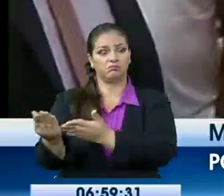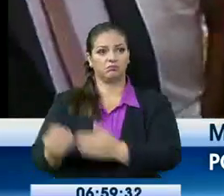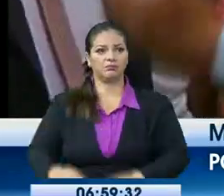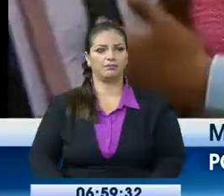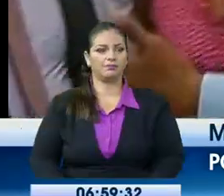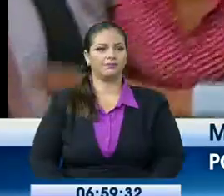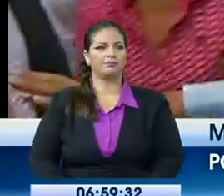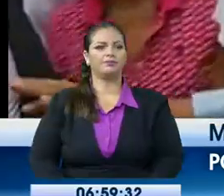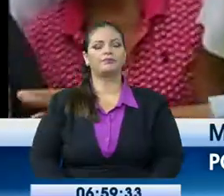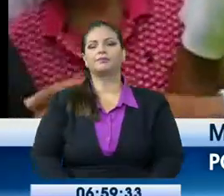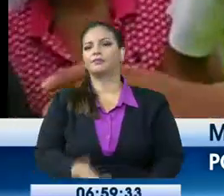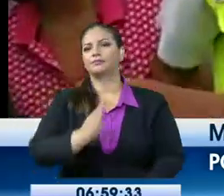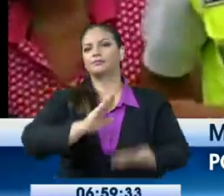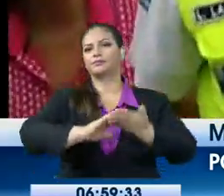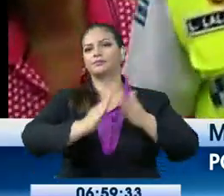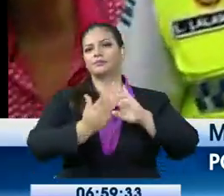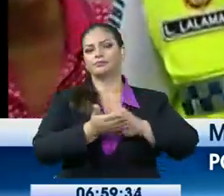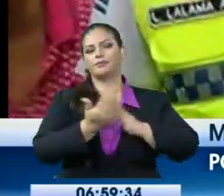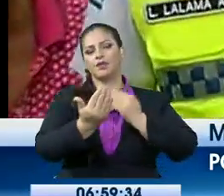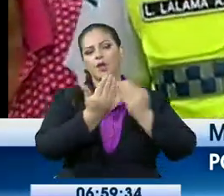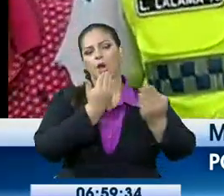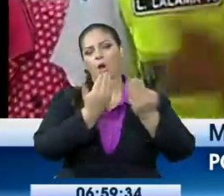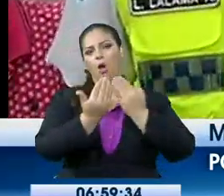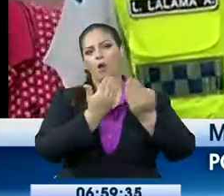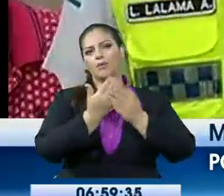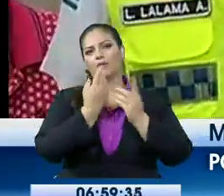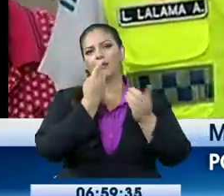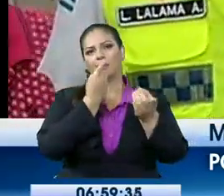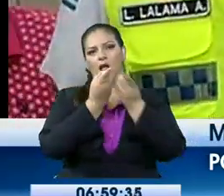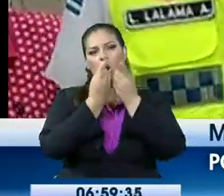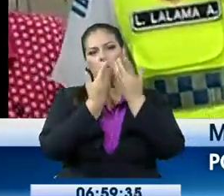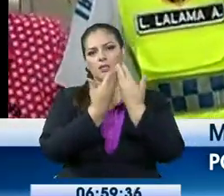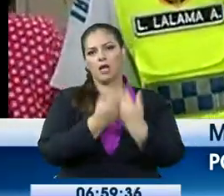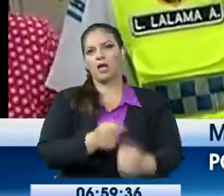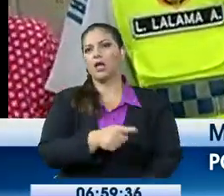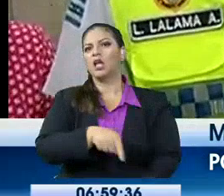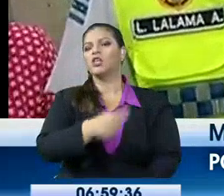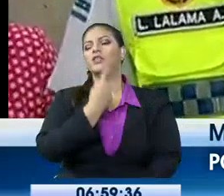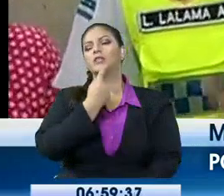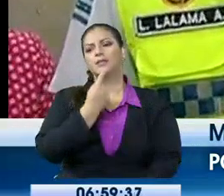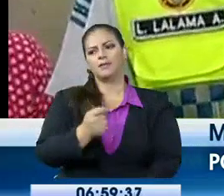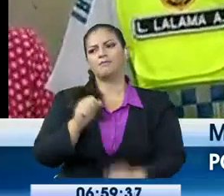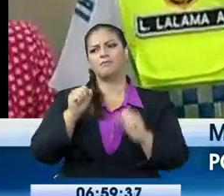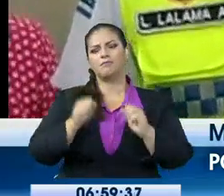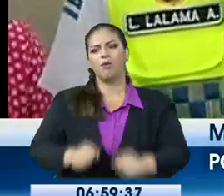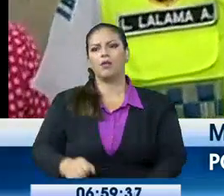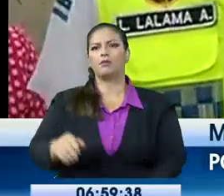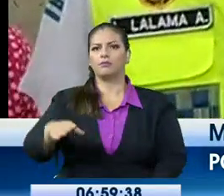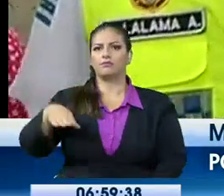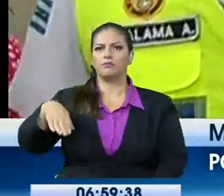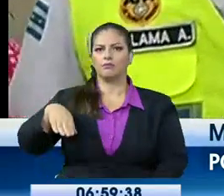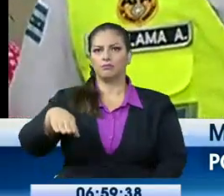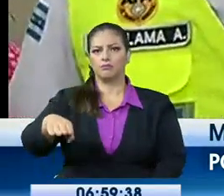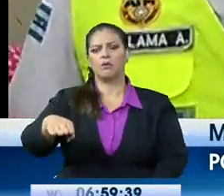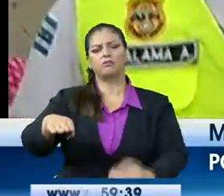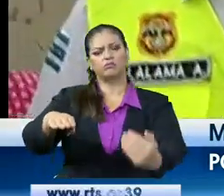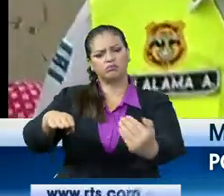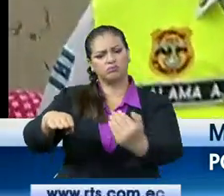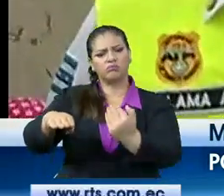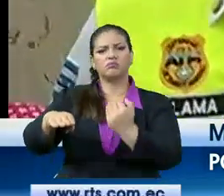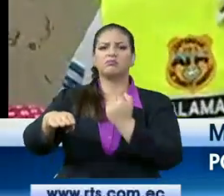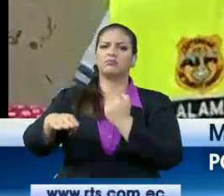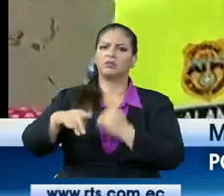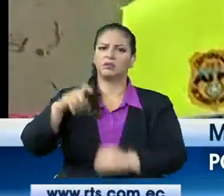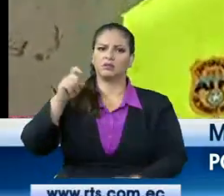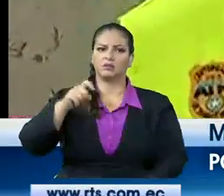Ellos solicitan de pronto que les permitan o que les dejen, aunque sea un carril de acceso. ¿Qué se va a hacer entonces? Vamos a analizar eso, vamos a analizar porque todavía